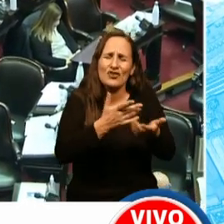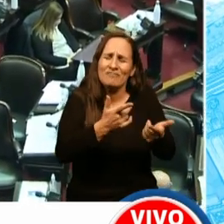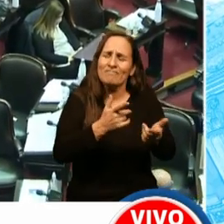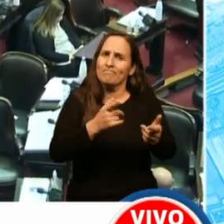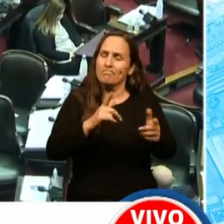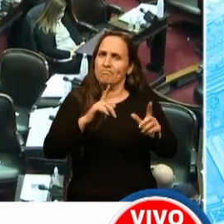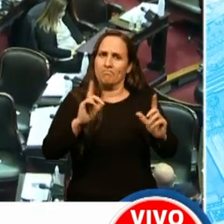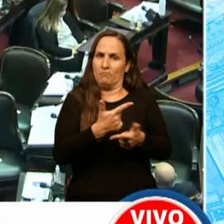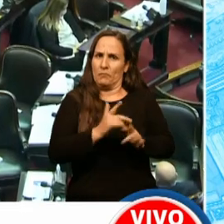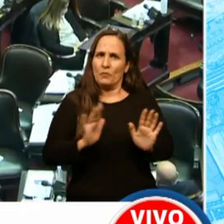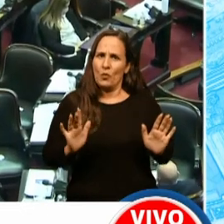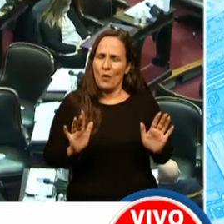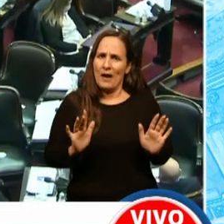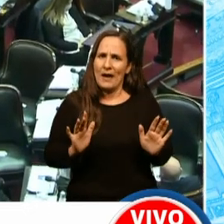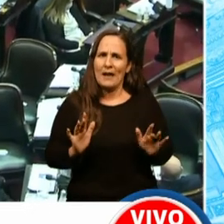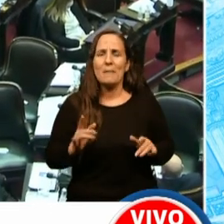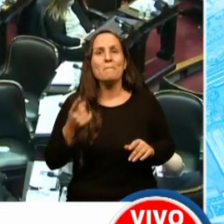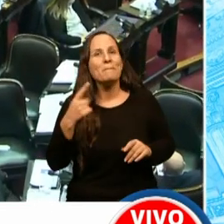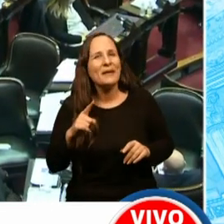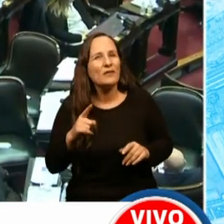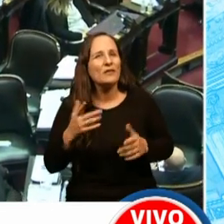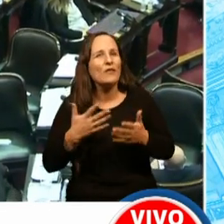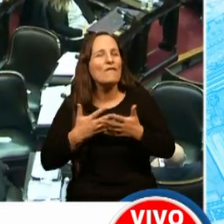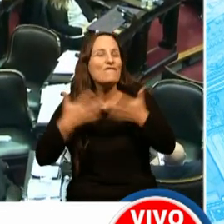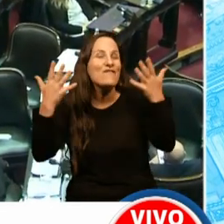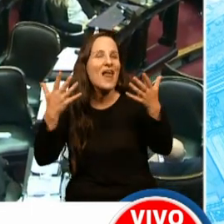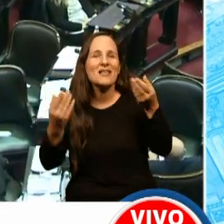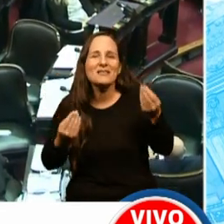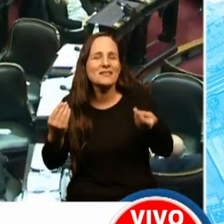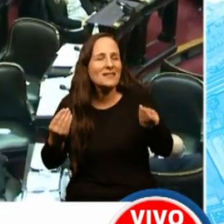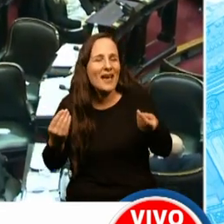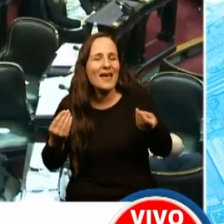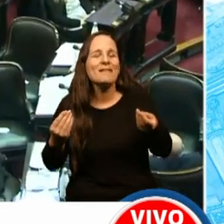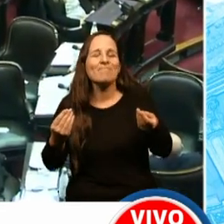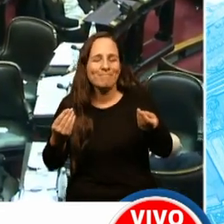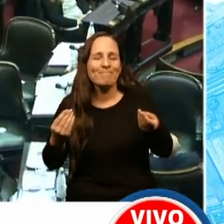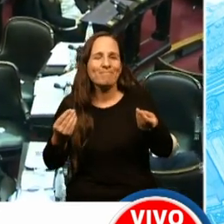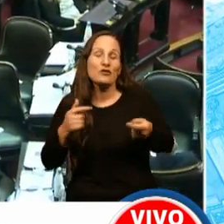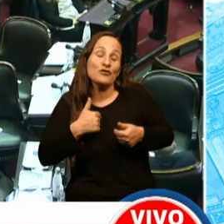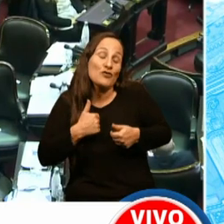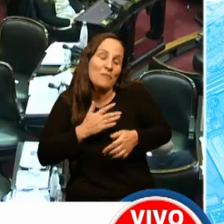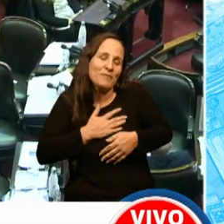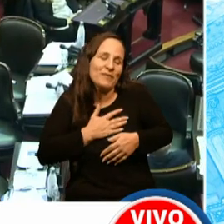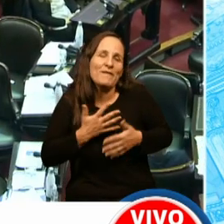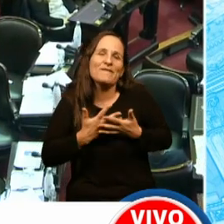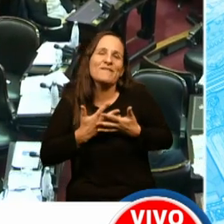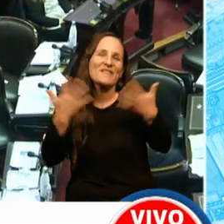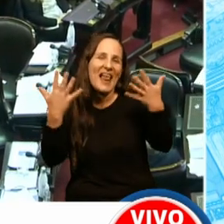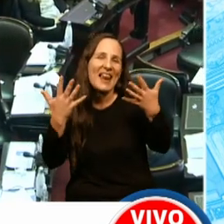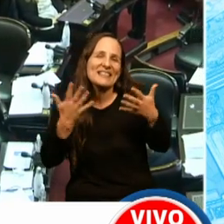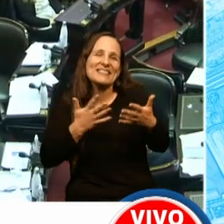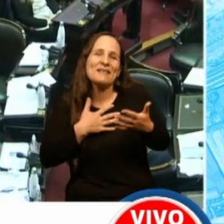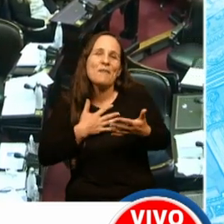mentira pero bueno la felicidad de poder hacerlo yo en particular la felicidad de poder participar